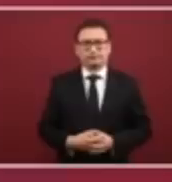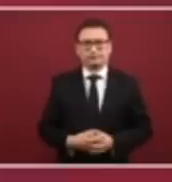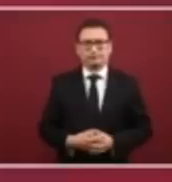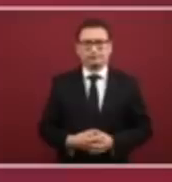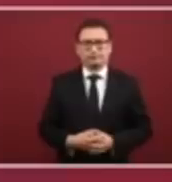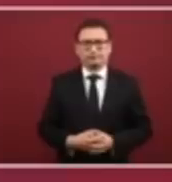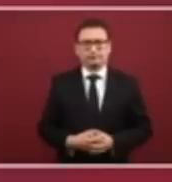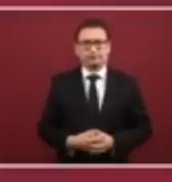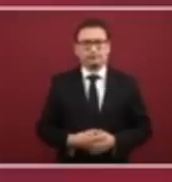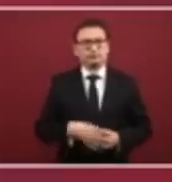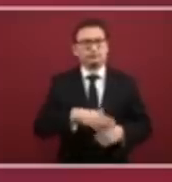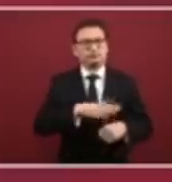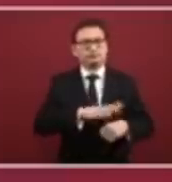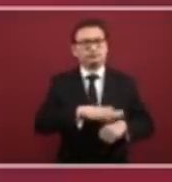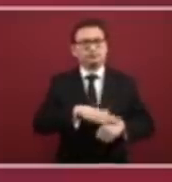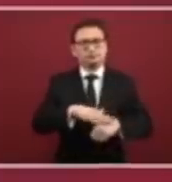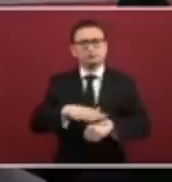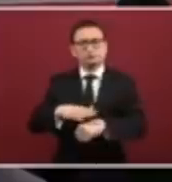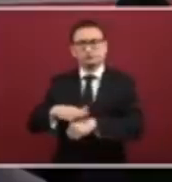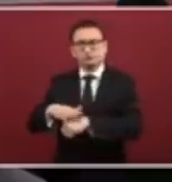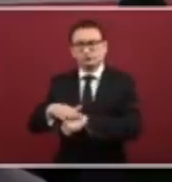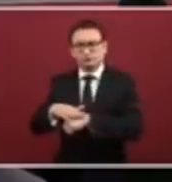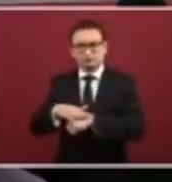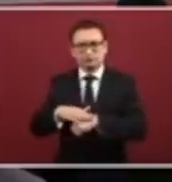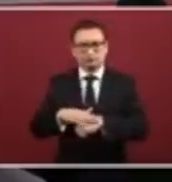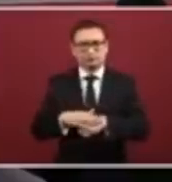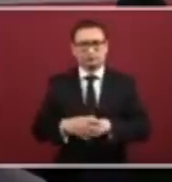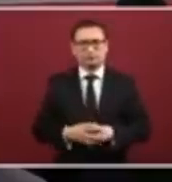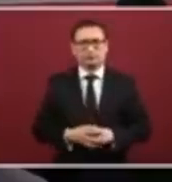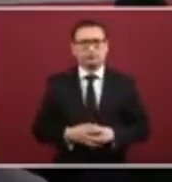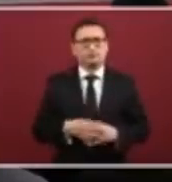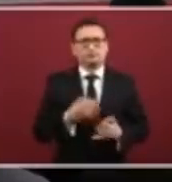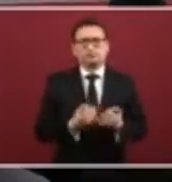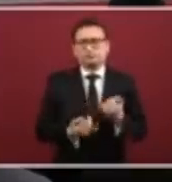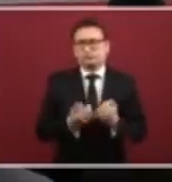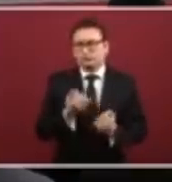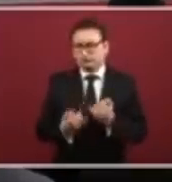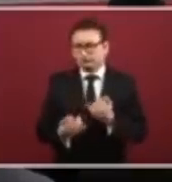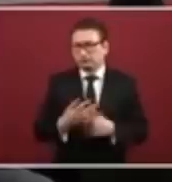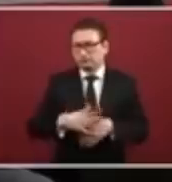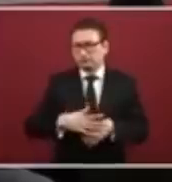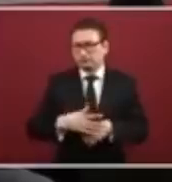licitación se declara desierta porque